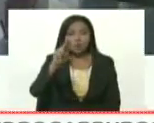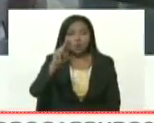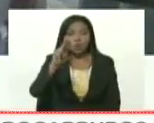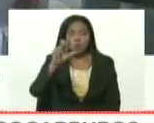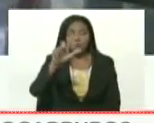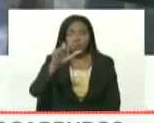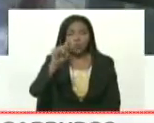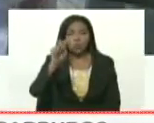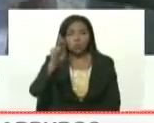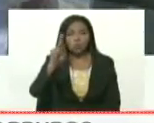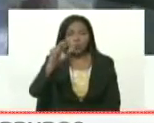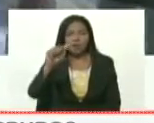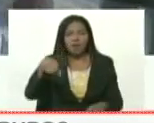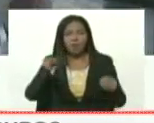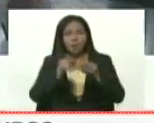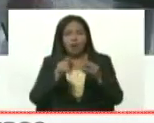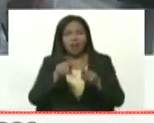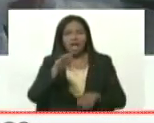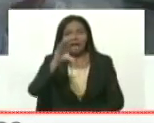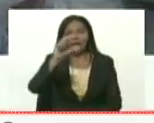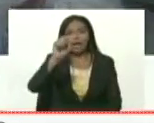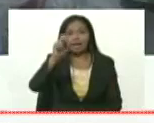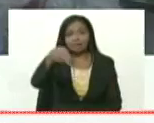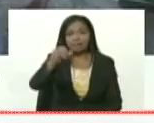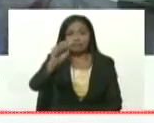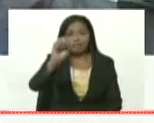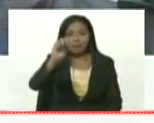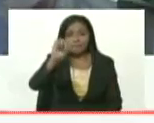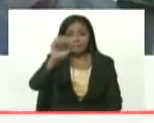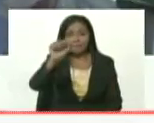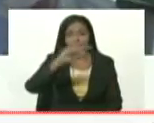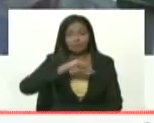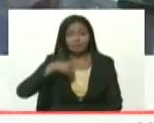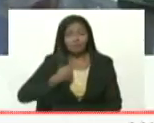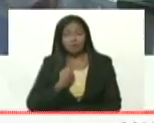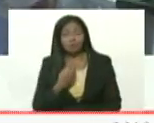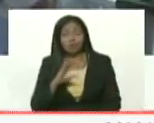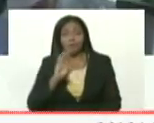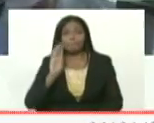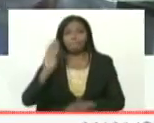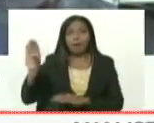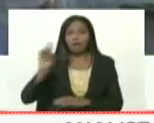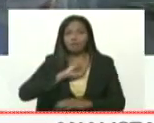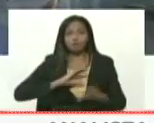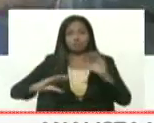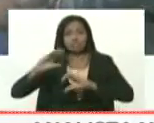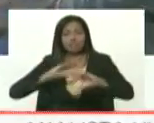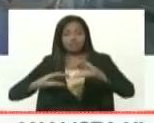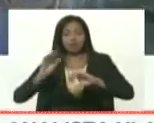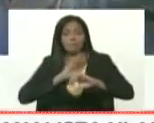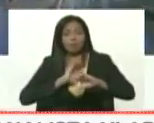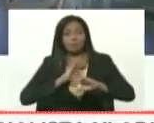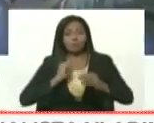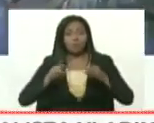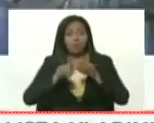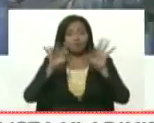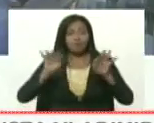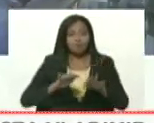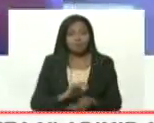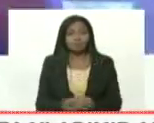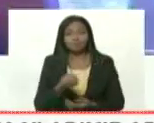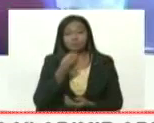las cachamas. Y la investigación científica de nuestro país, nuestros científicos y científicas,